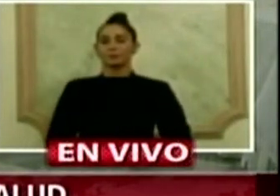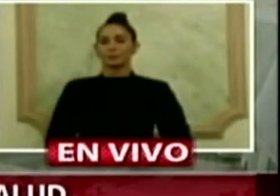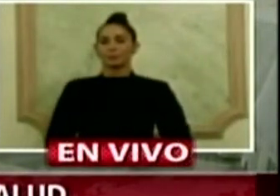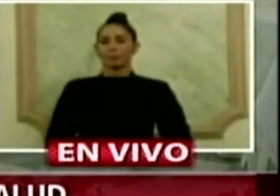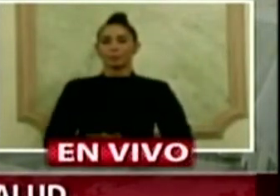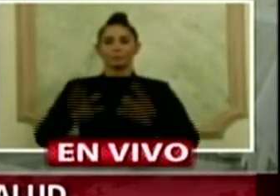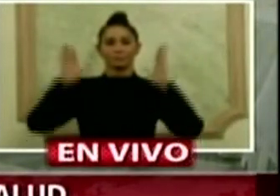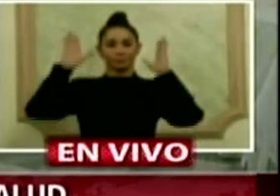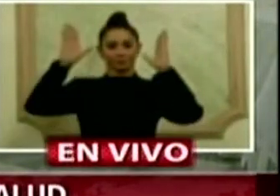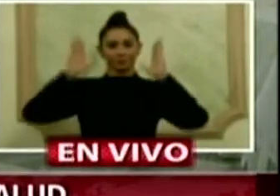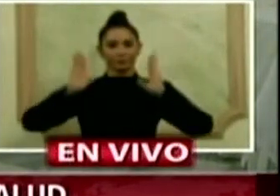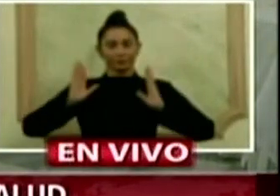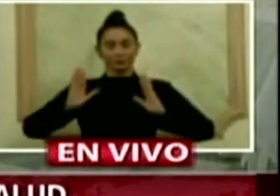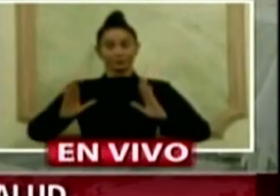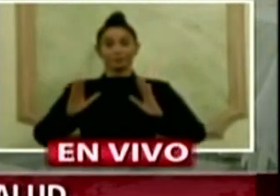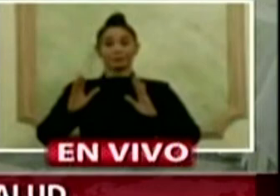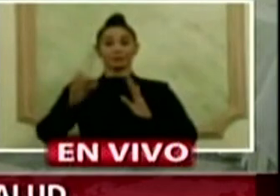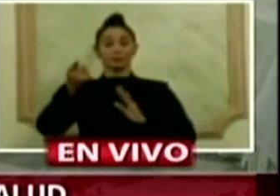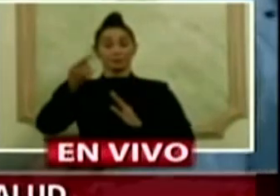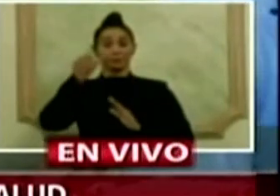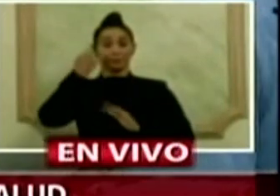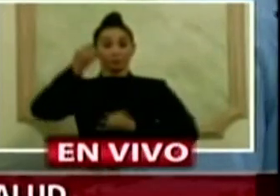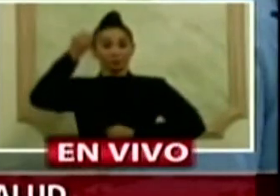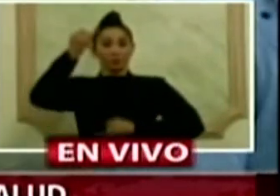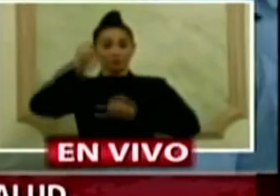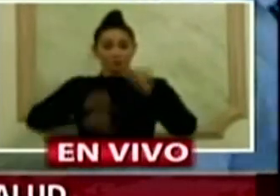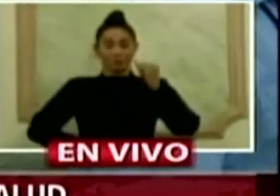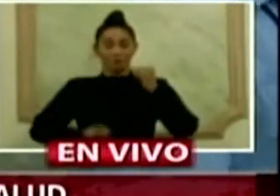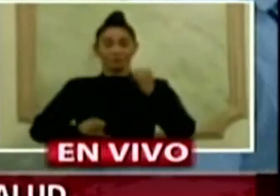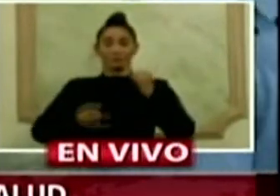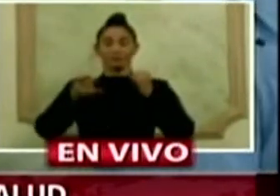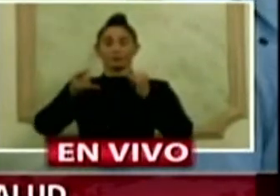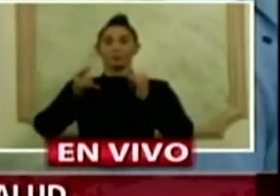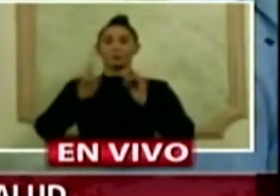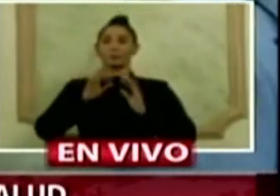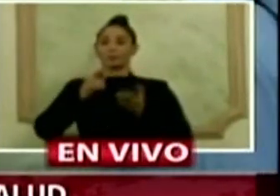De esta forma nosotros concluimos con este encuentro. Agradecemos.